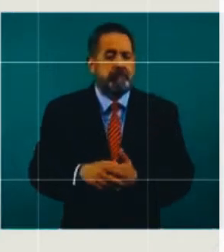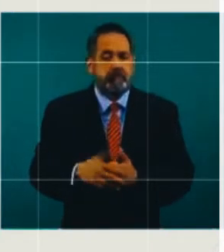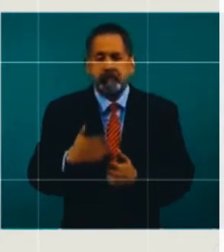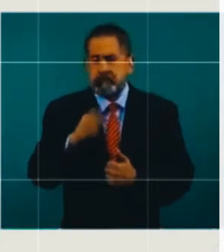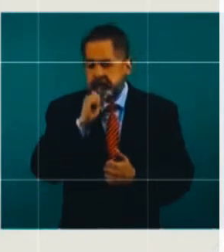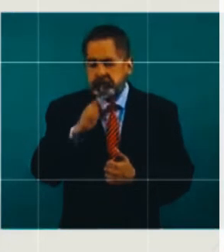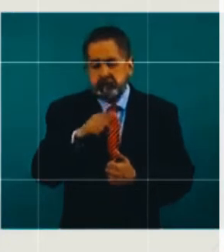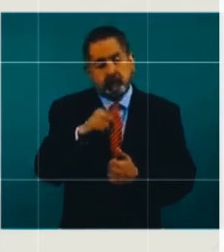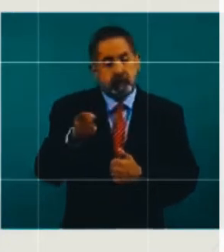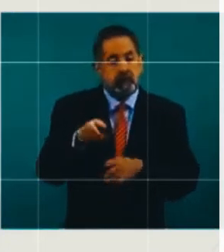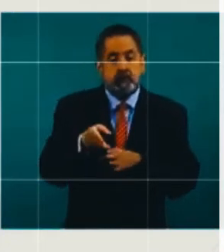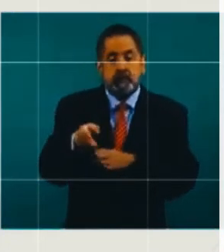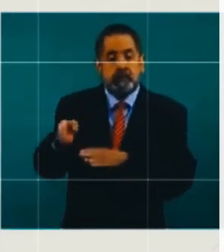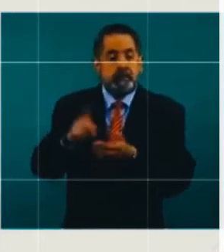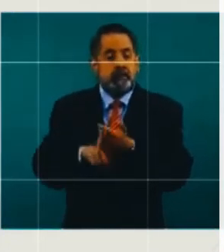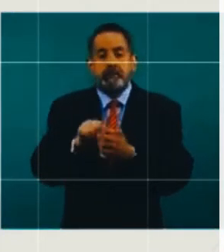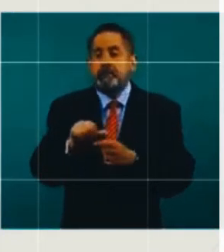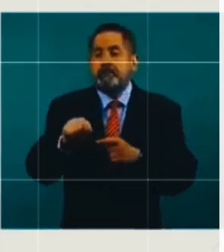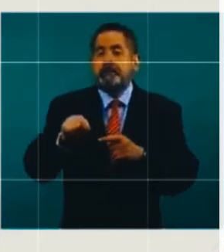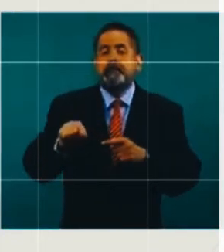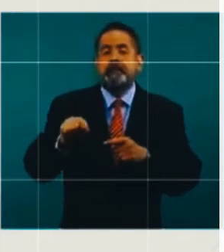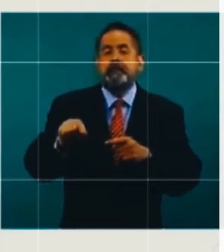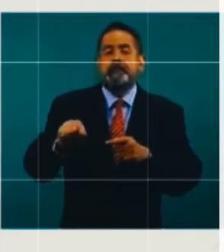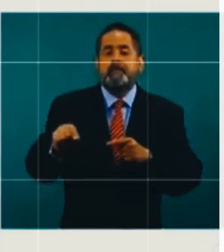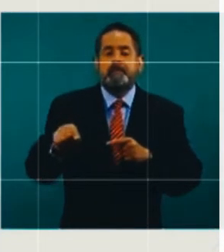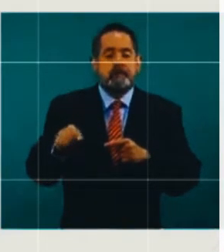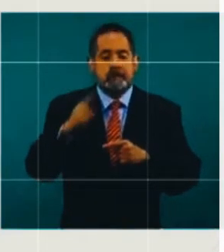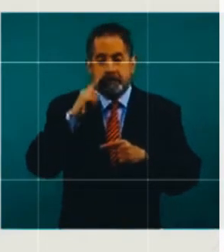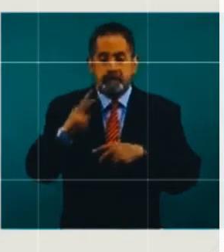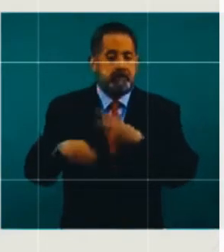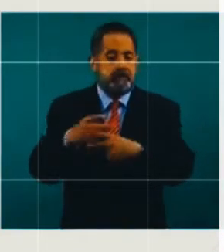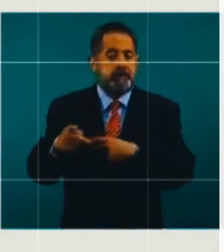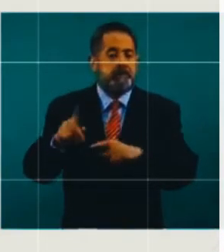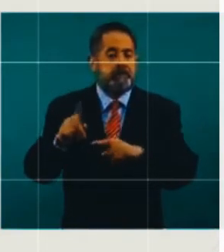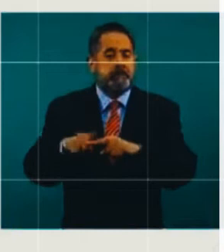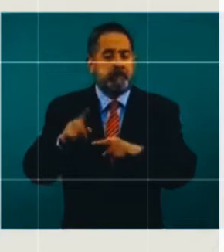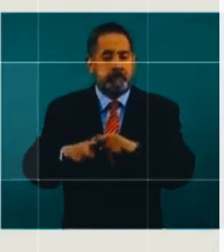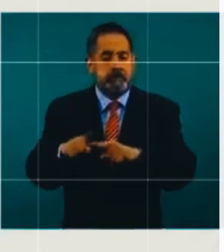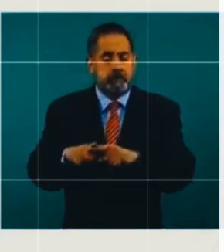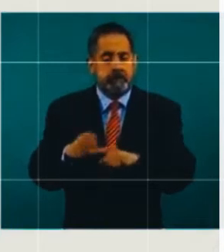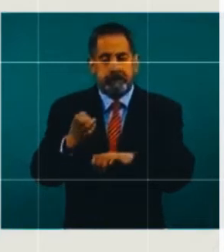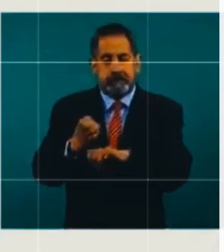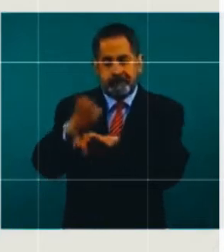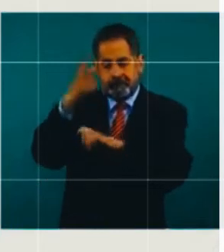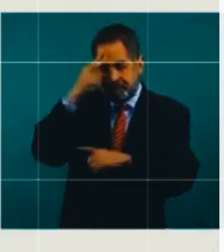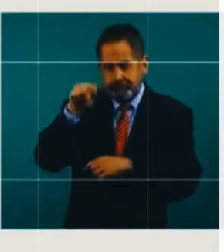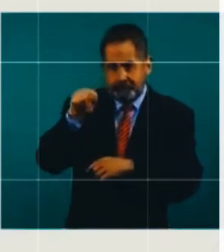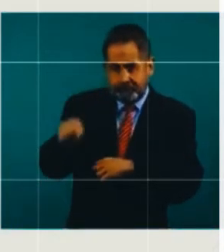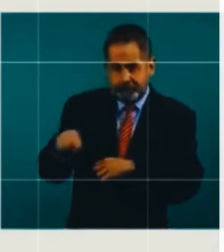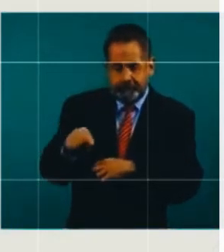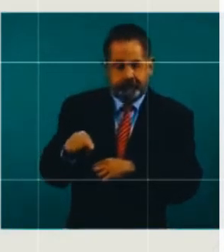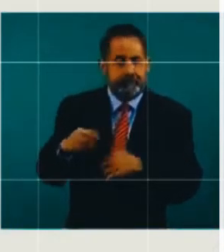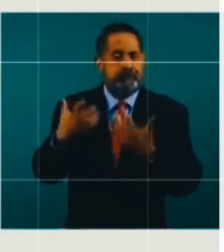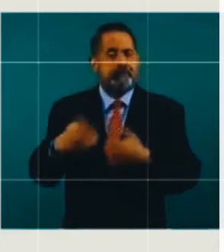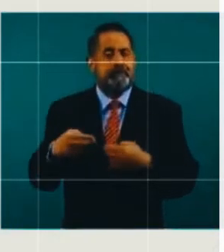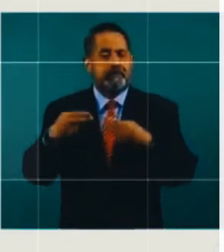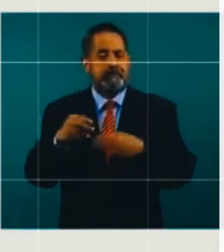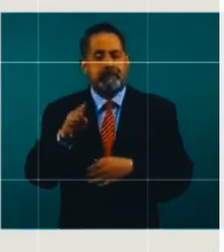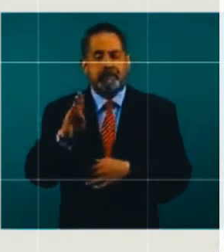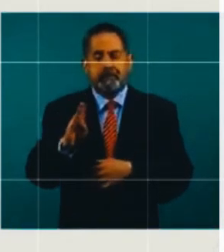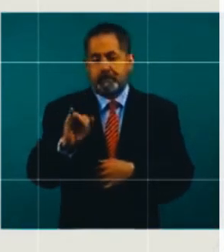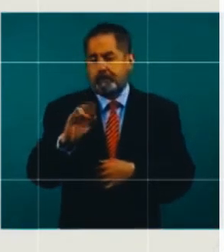una ruta también en donde acudió el Estado de México a la empresa Birmex